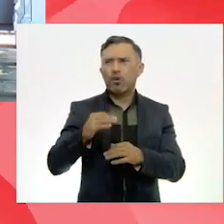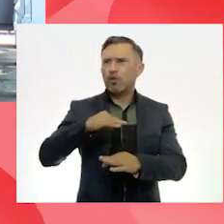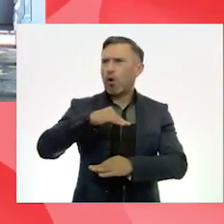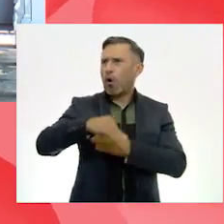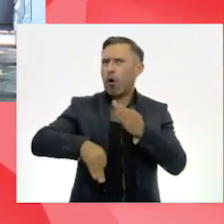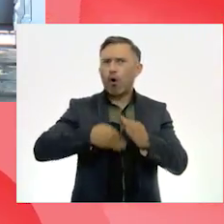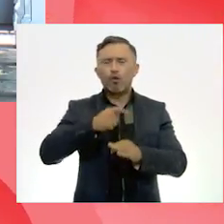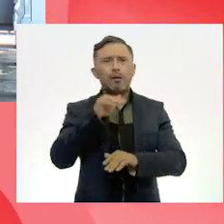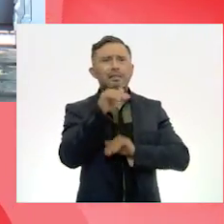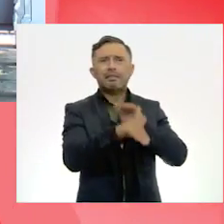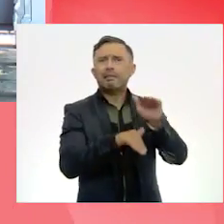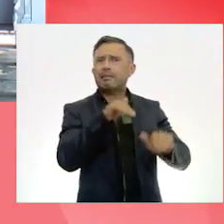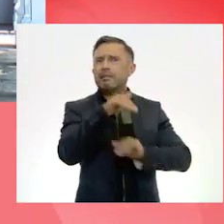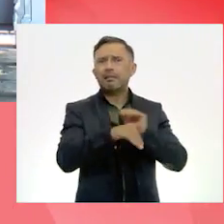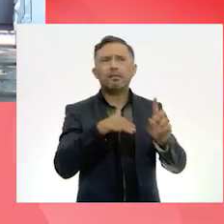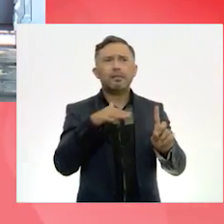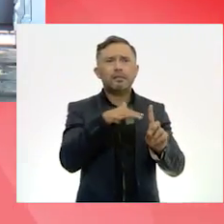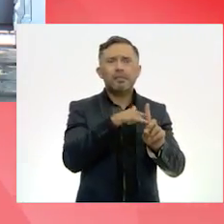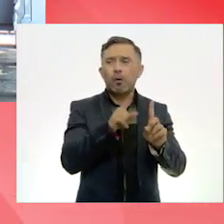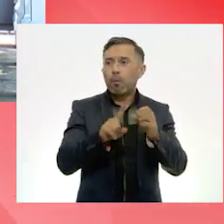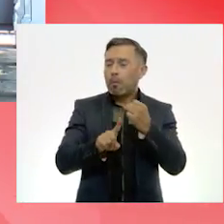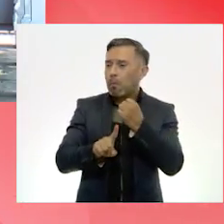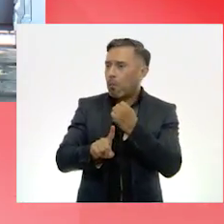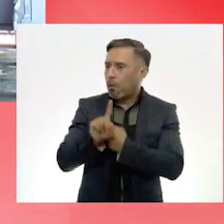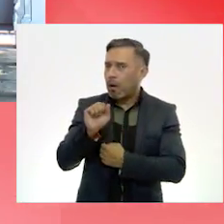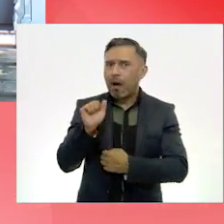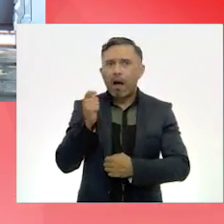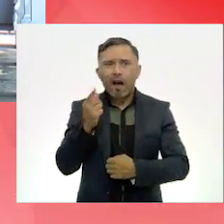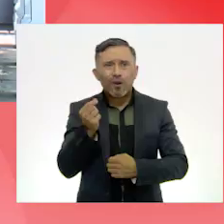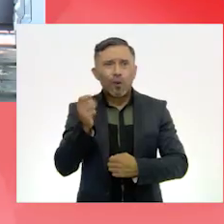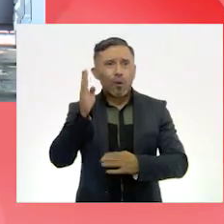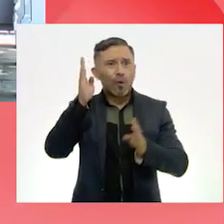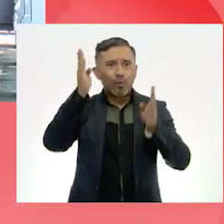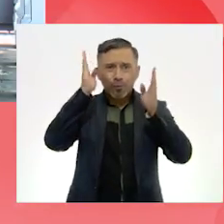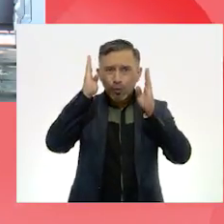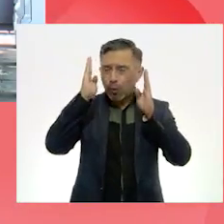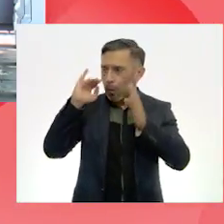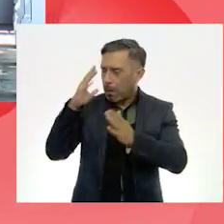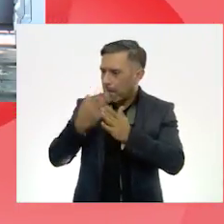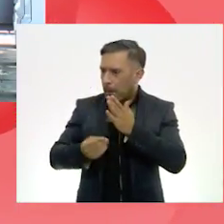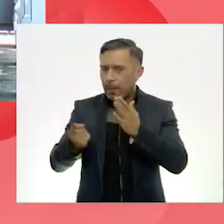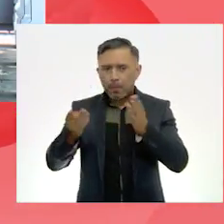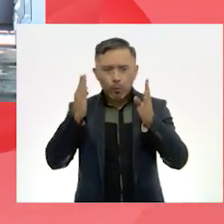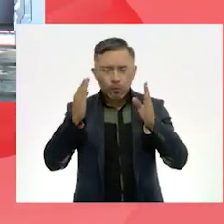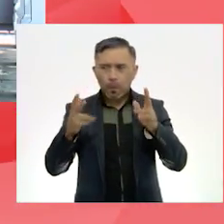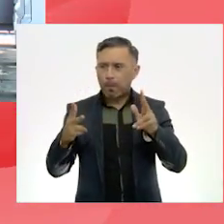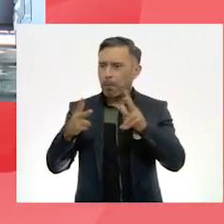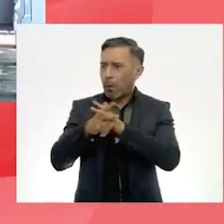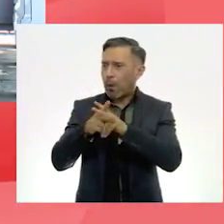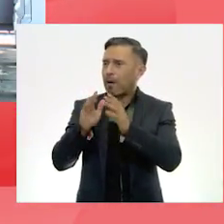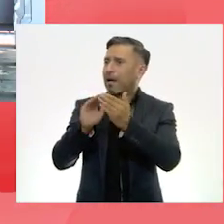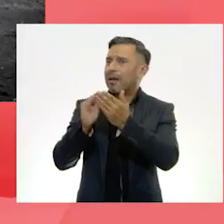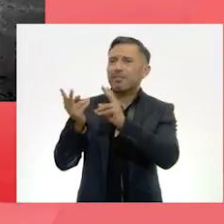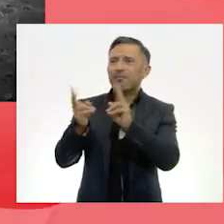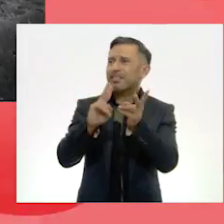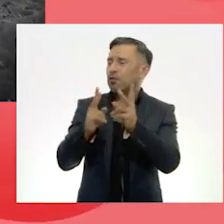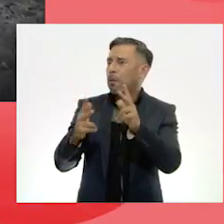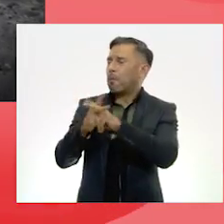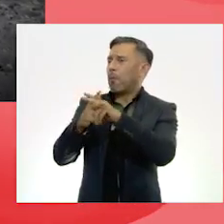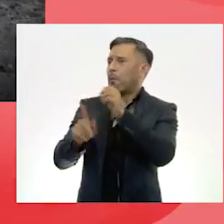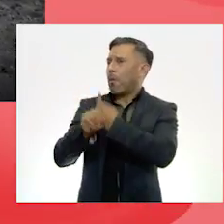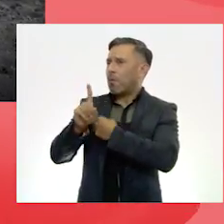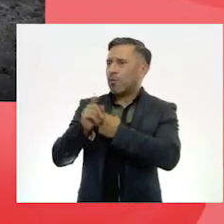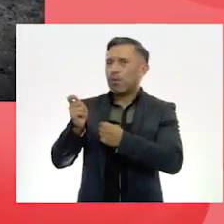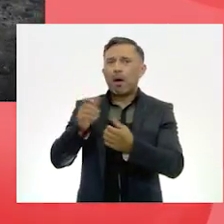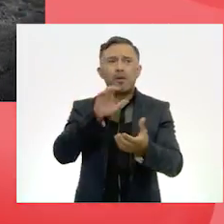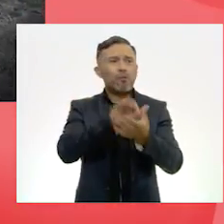todo, ¿no? O sea, si tienen algún problema, que se extravió un burro, que se extravió una mula, que se pelearon dos vecinos, que la esposa